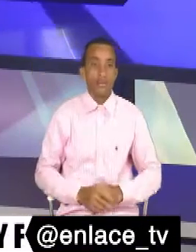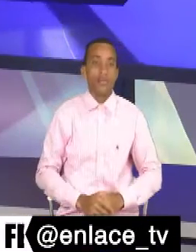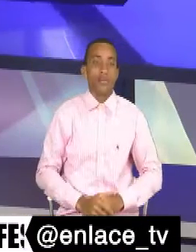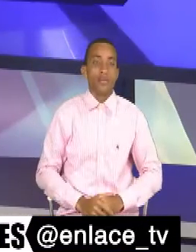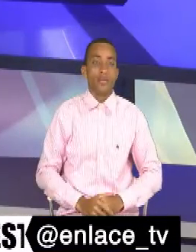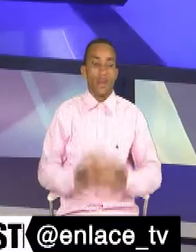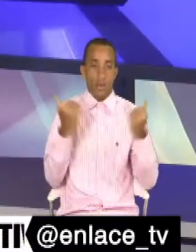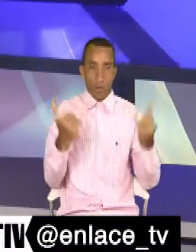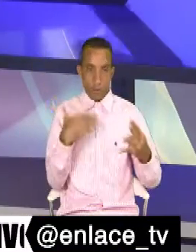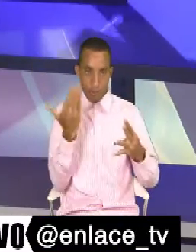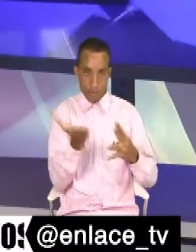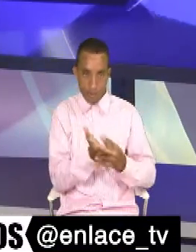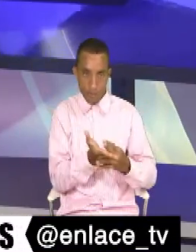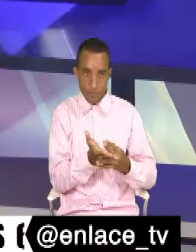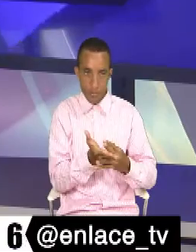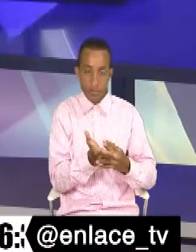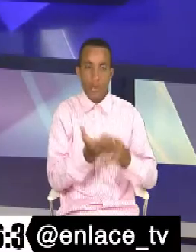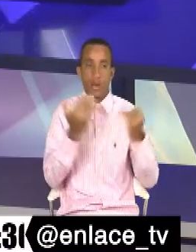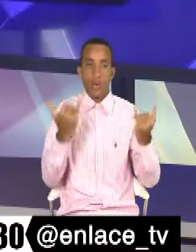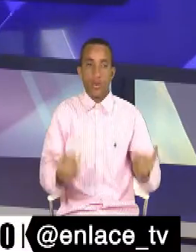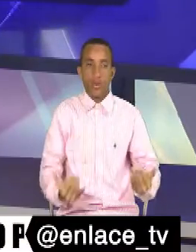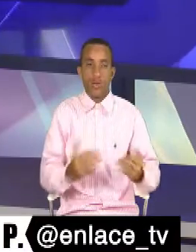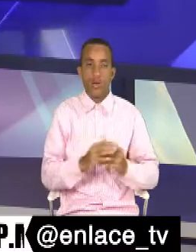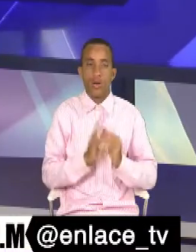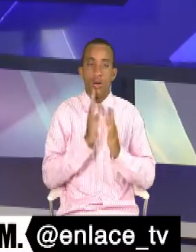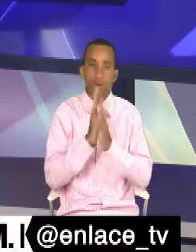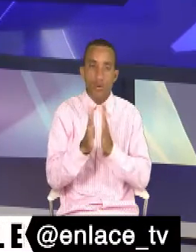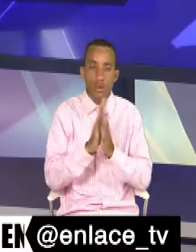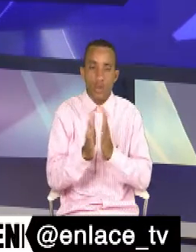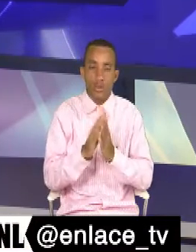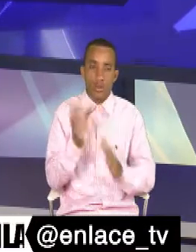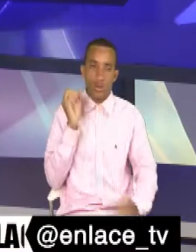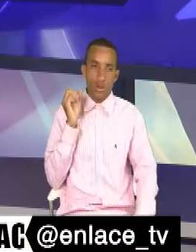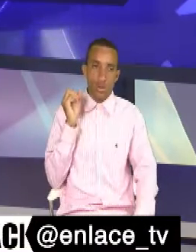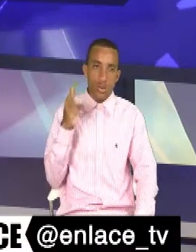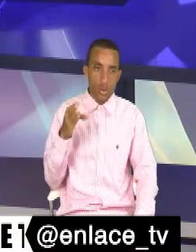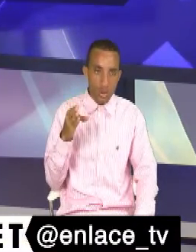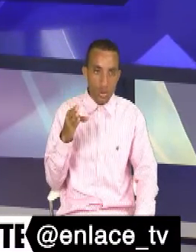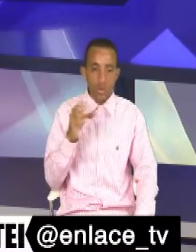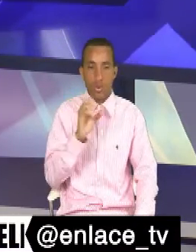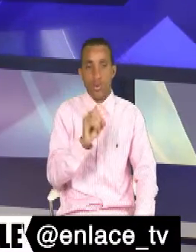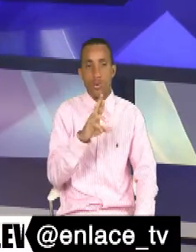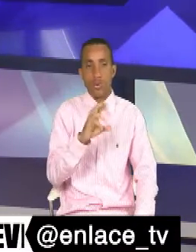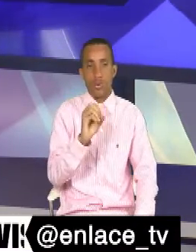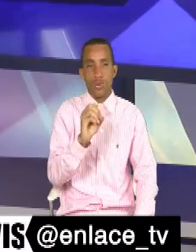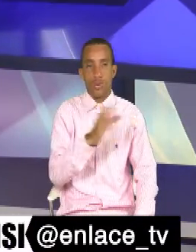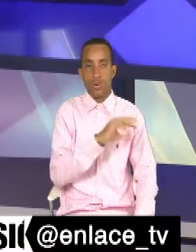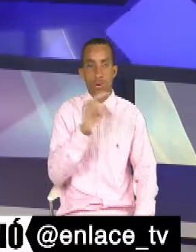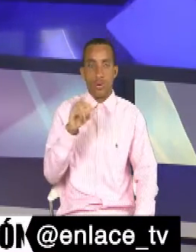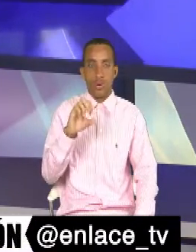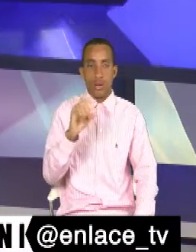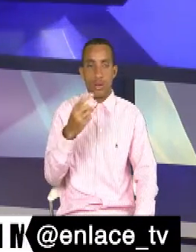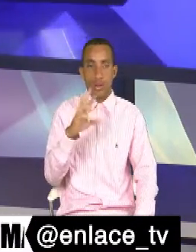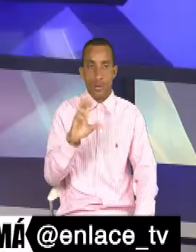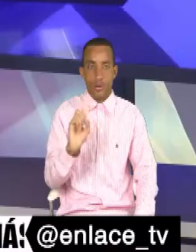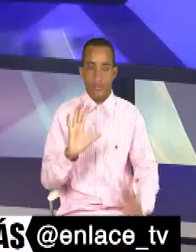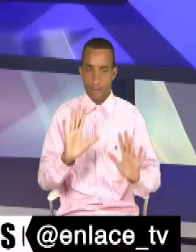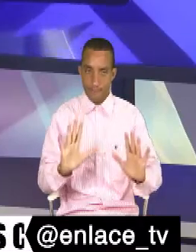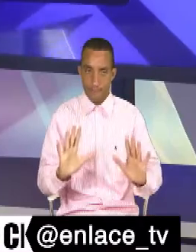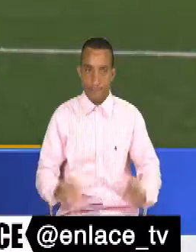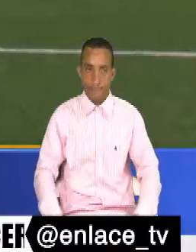Hacemos una pausa y al regresar tenemos información sobre el Club Deportivo Oro Negro que entrena para el Nacional de Fútbol. Ya regresamos.